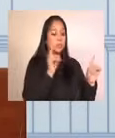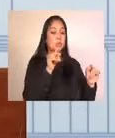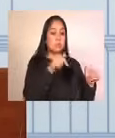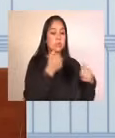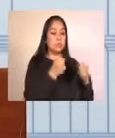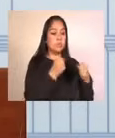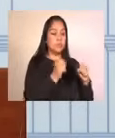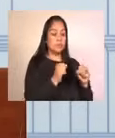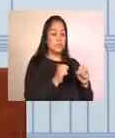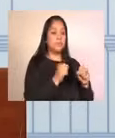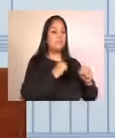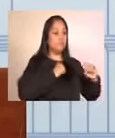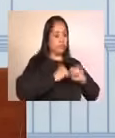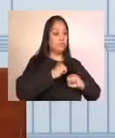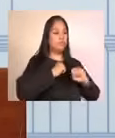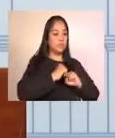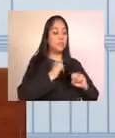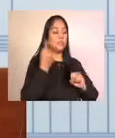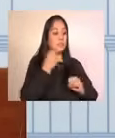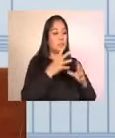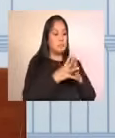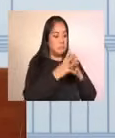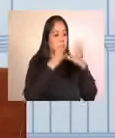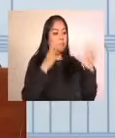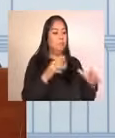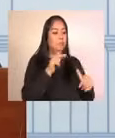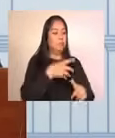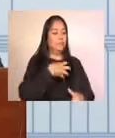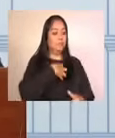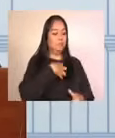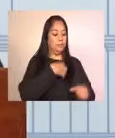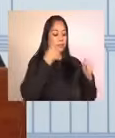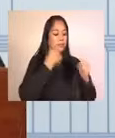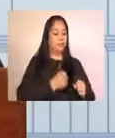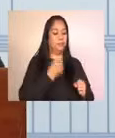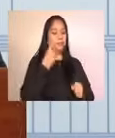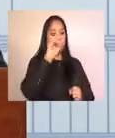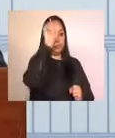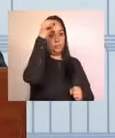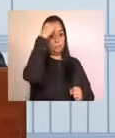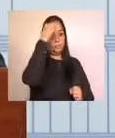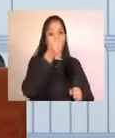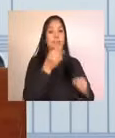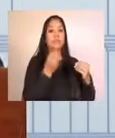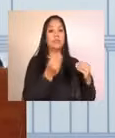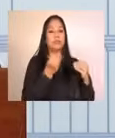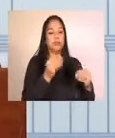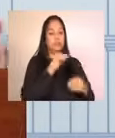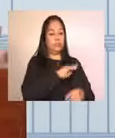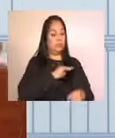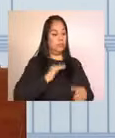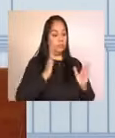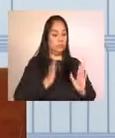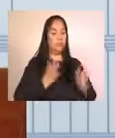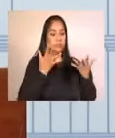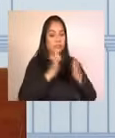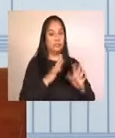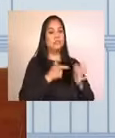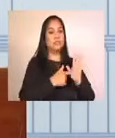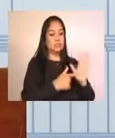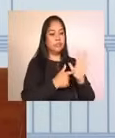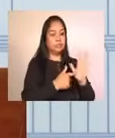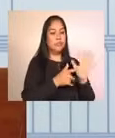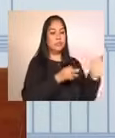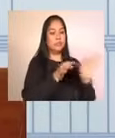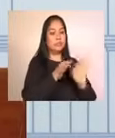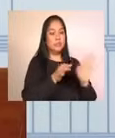llevando a cabo acciones para ampliar la proveeduría del Estado. Muchos ministros lo han hecho explícito, se encuentran